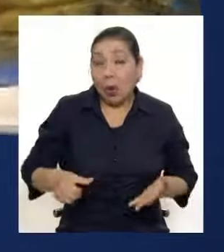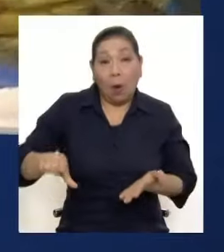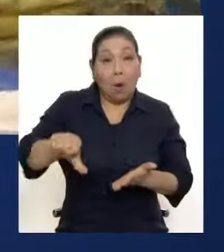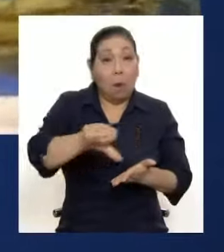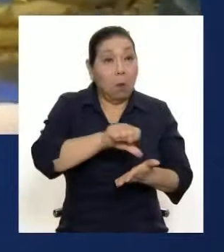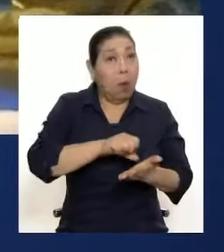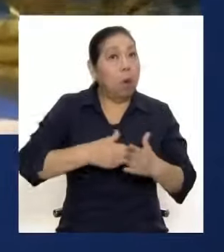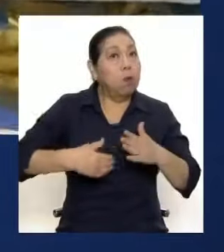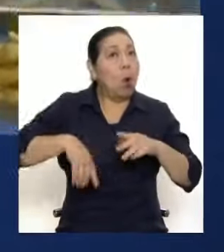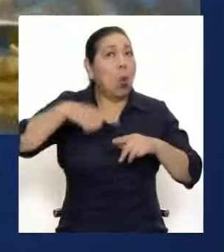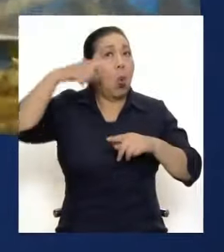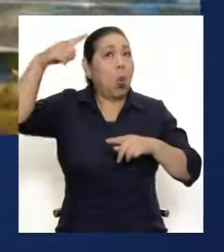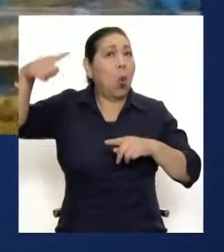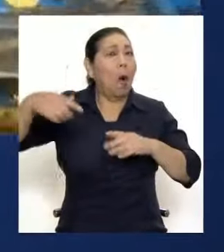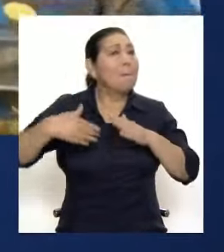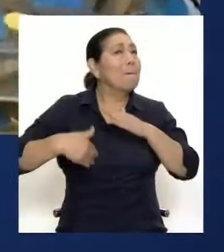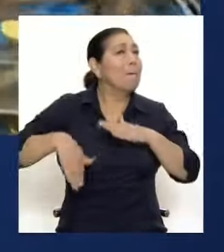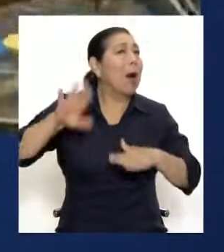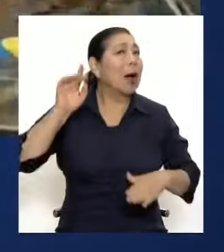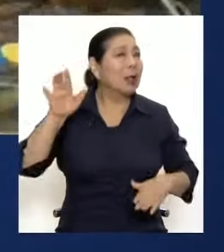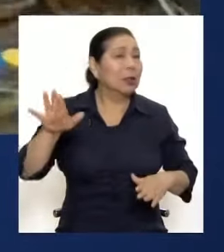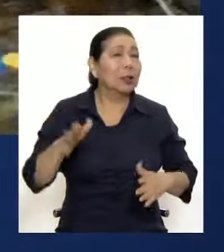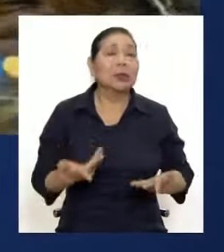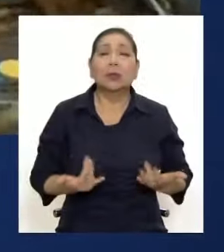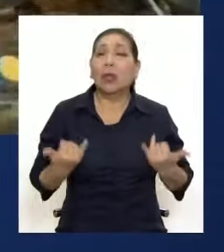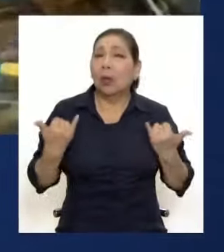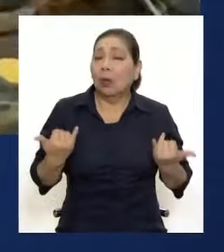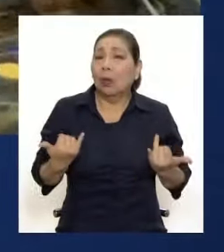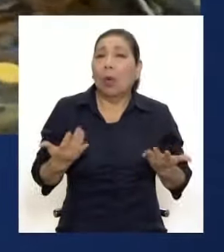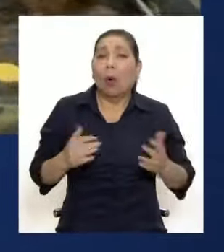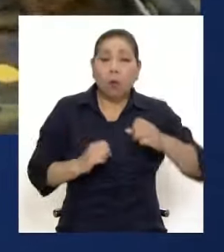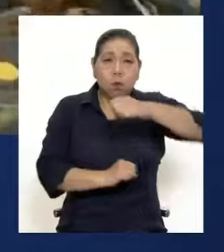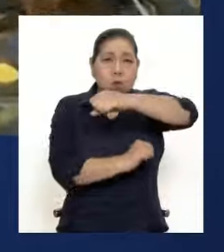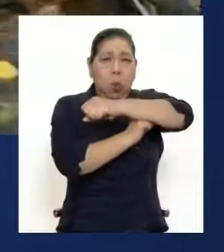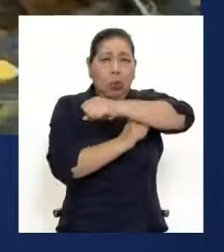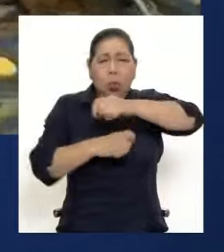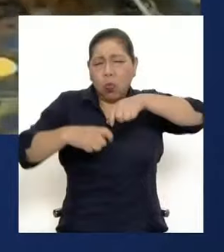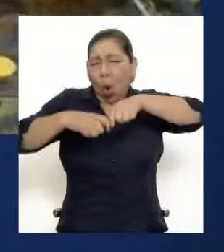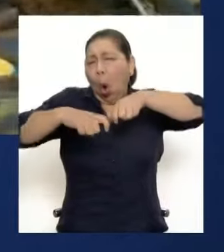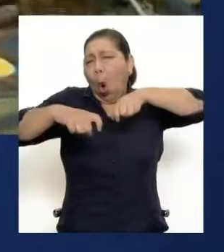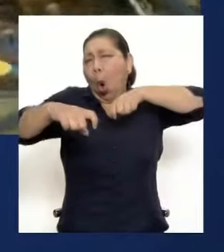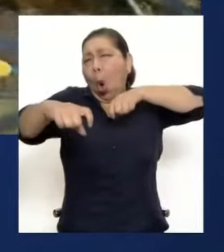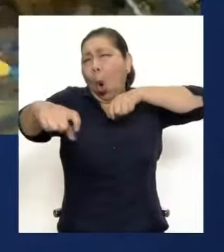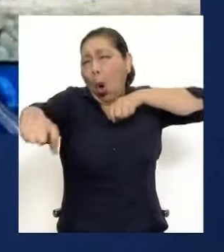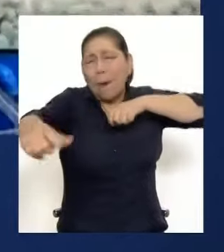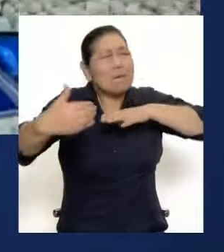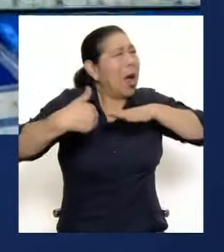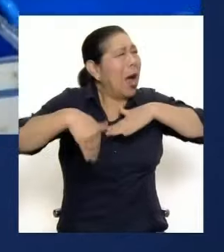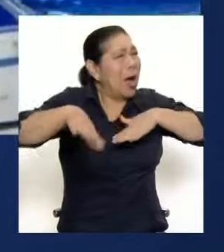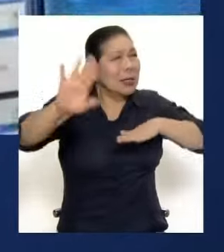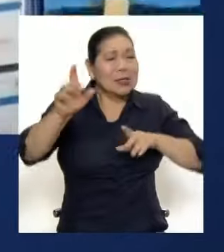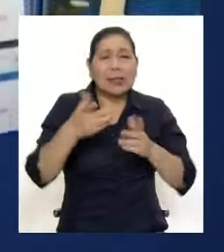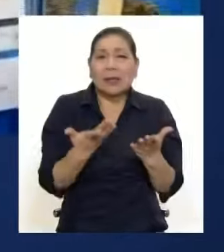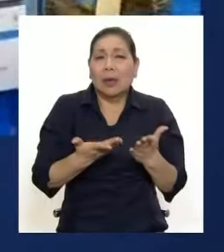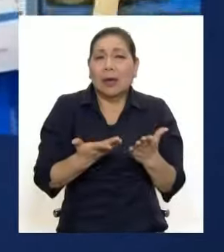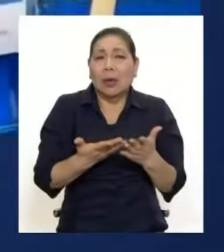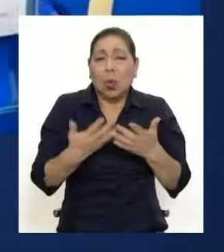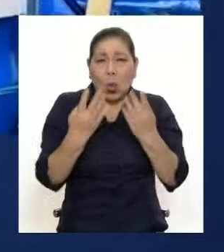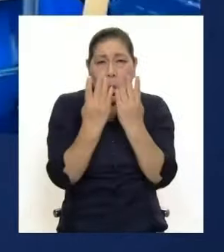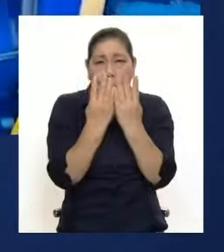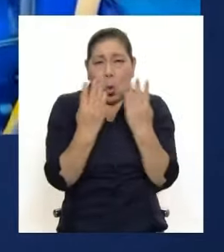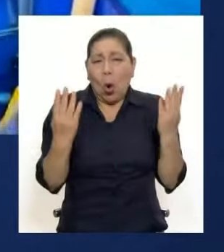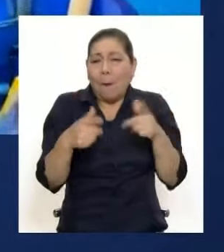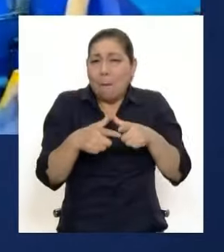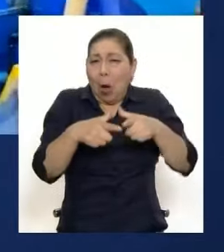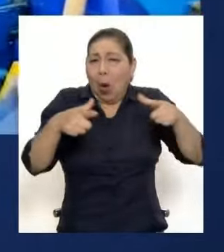eólico más grande del mundo eh China tiene el puente más largo del mundo China tiene la presa